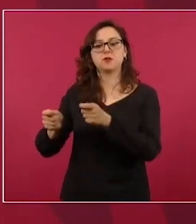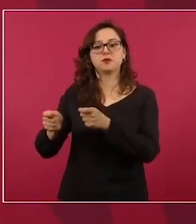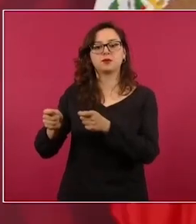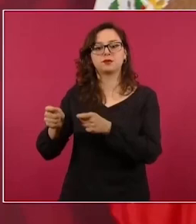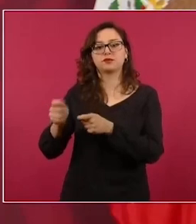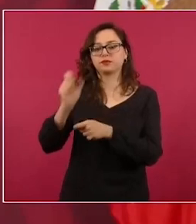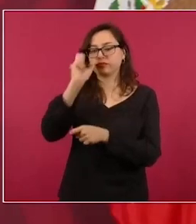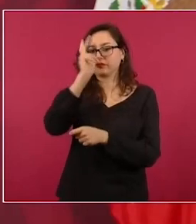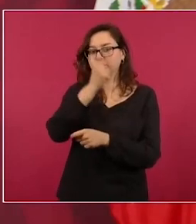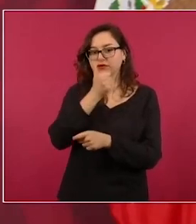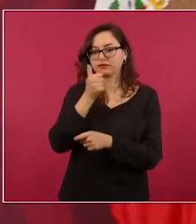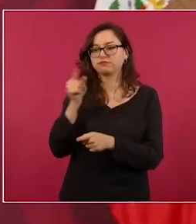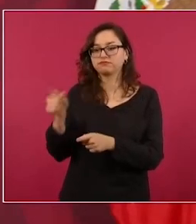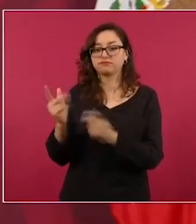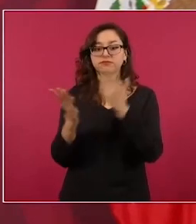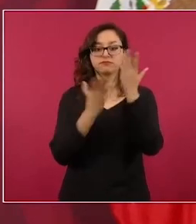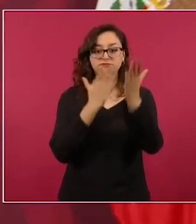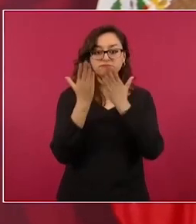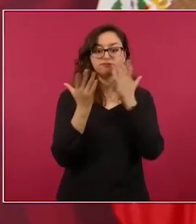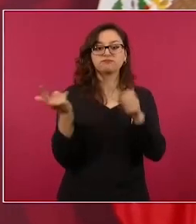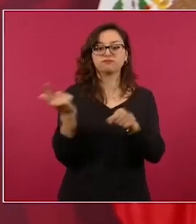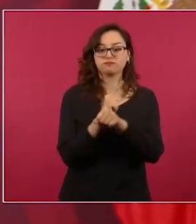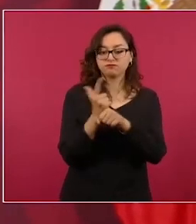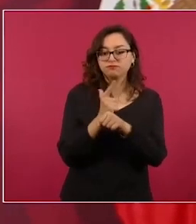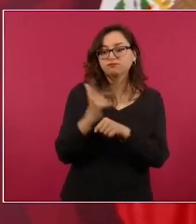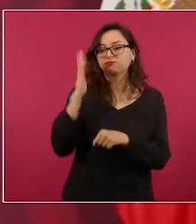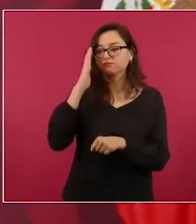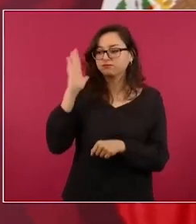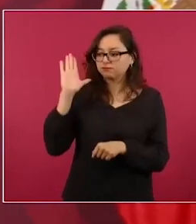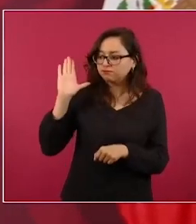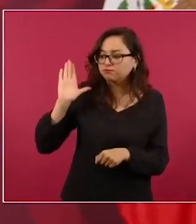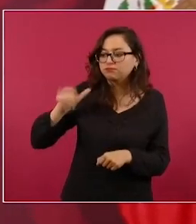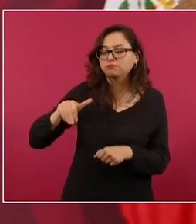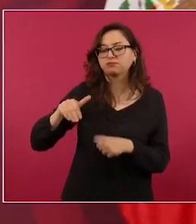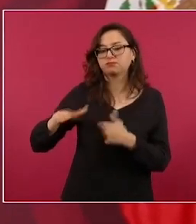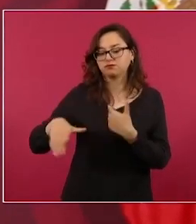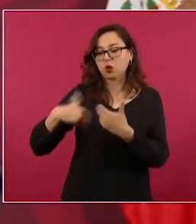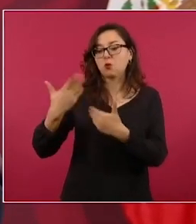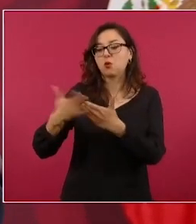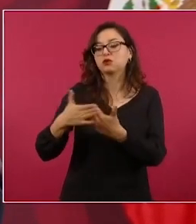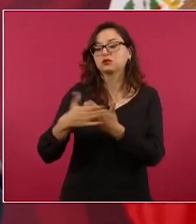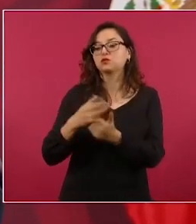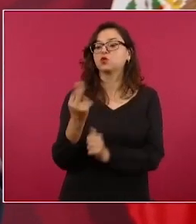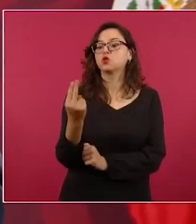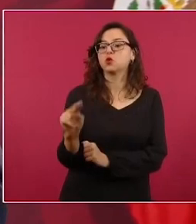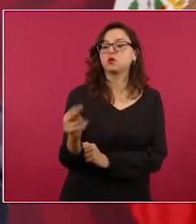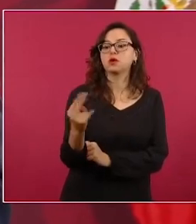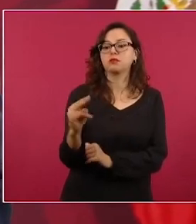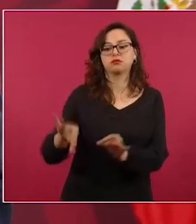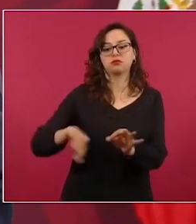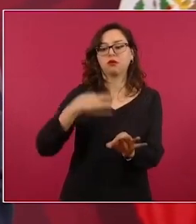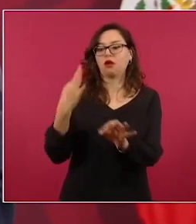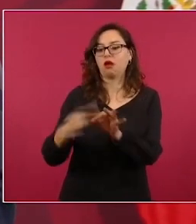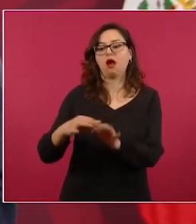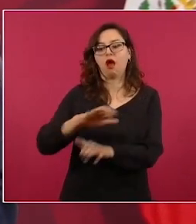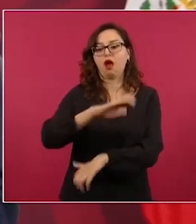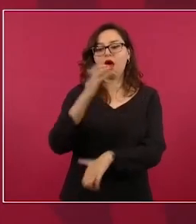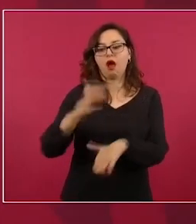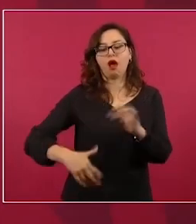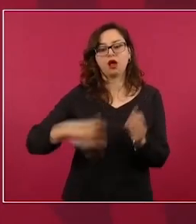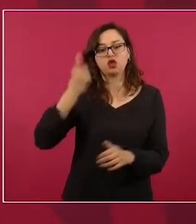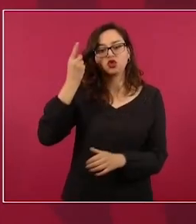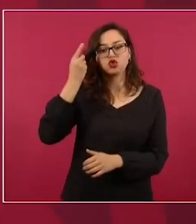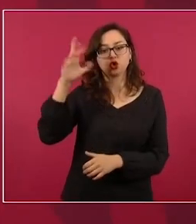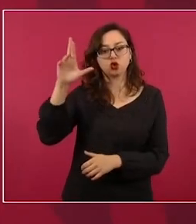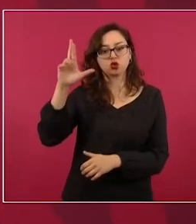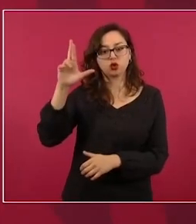que estudió licenciatura, que tiene maestría y que está terminando en noviembre, termina su doctorado,